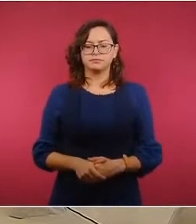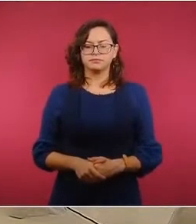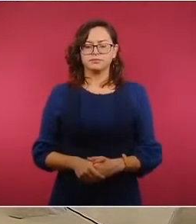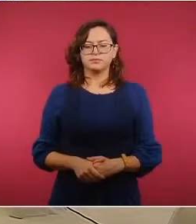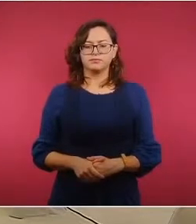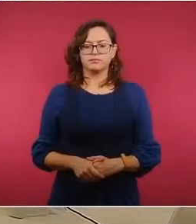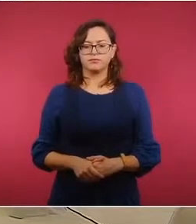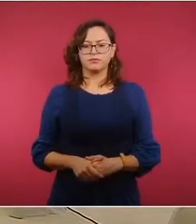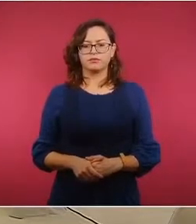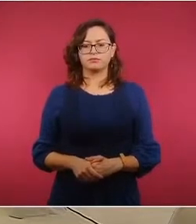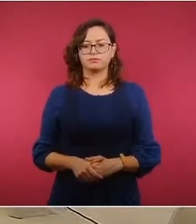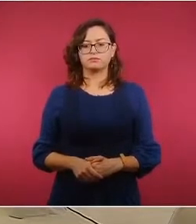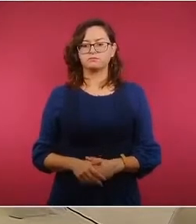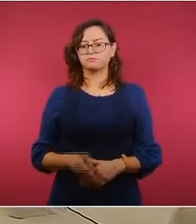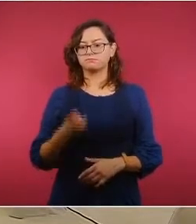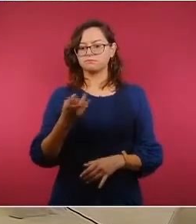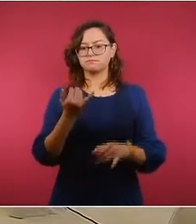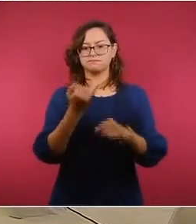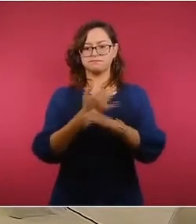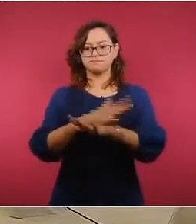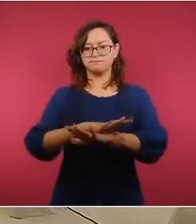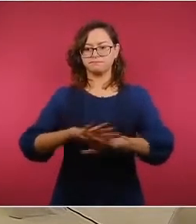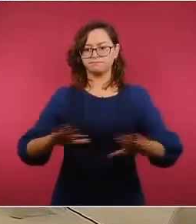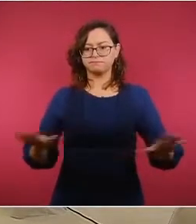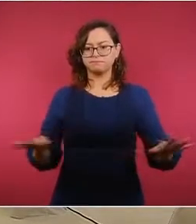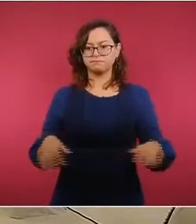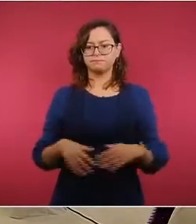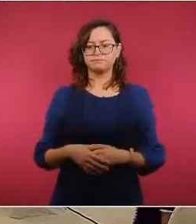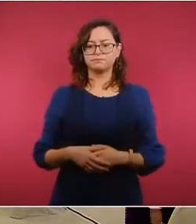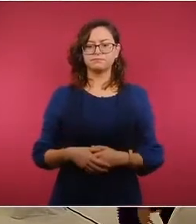Bueno, pues ese es el informe.